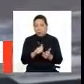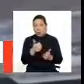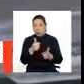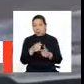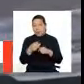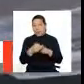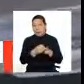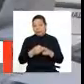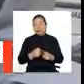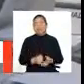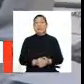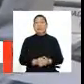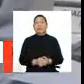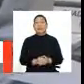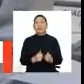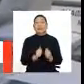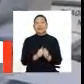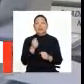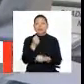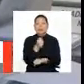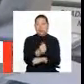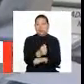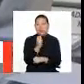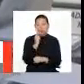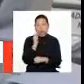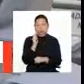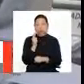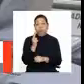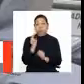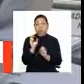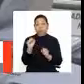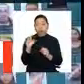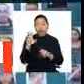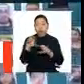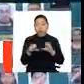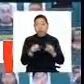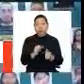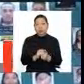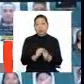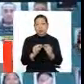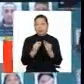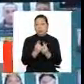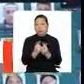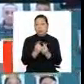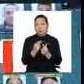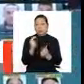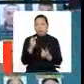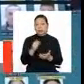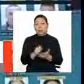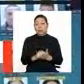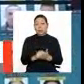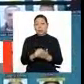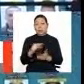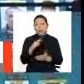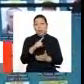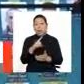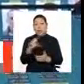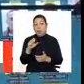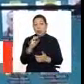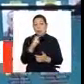otras regiones del país. Con este duro golpe a la delincuencia se logró desarticular a la organización criminal Los